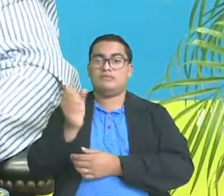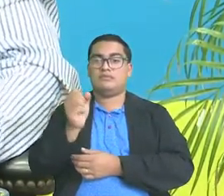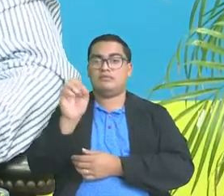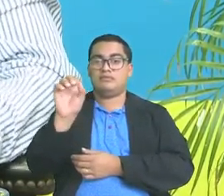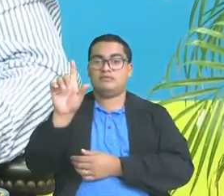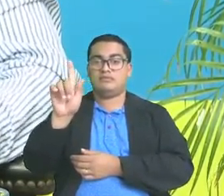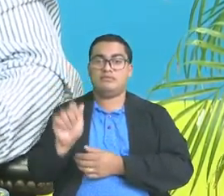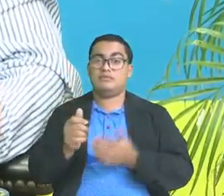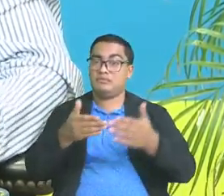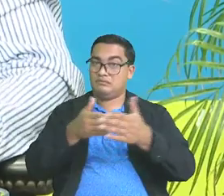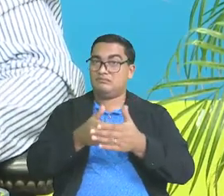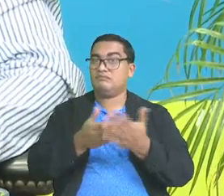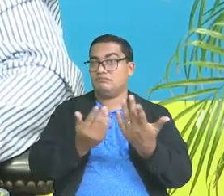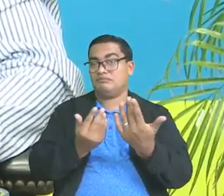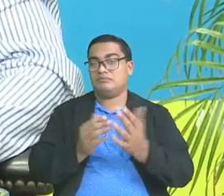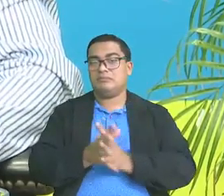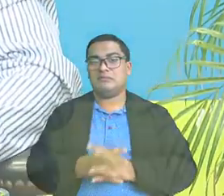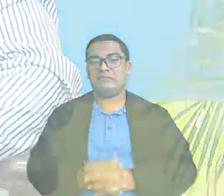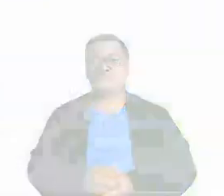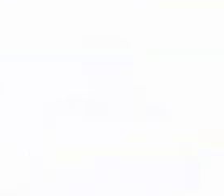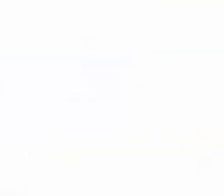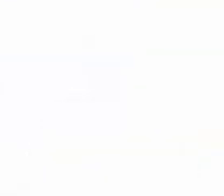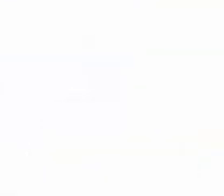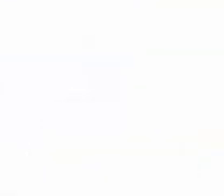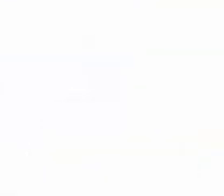como La Mascota. Usted no le cambie, que ya regresamos.